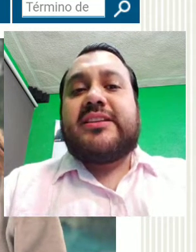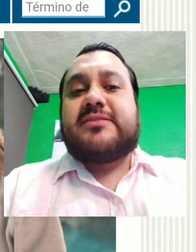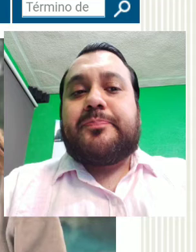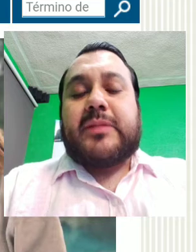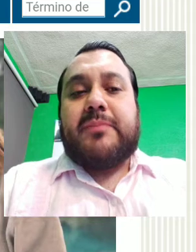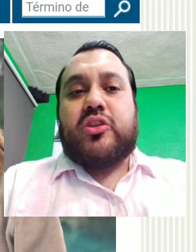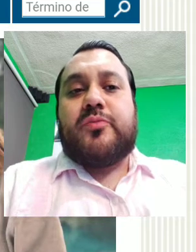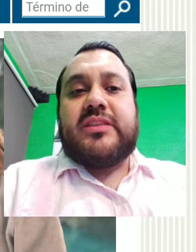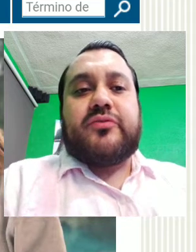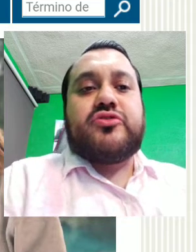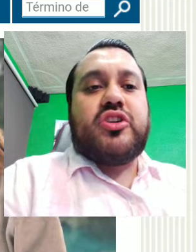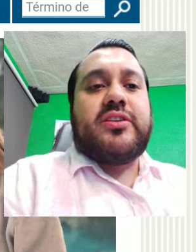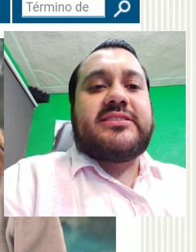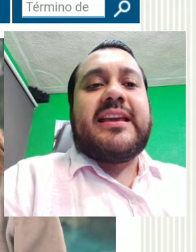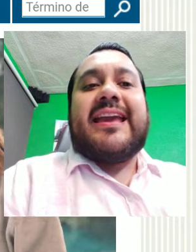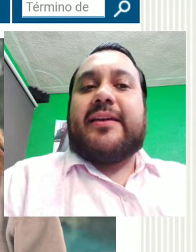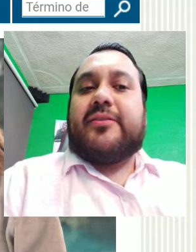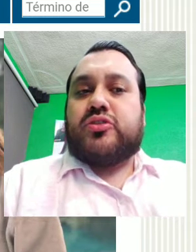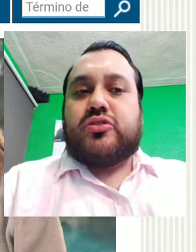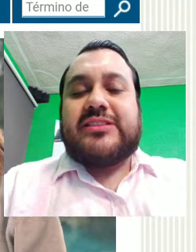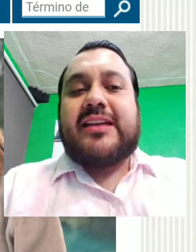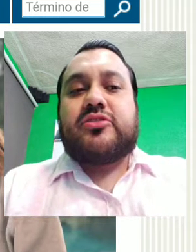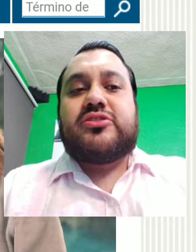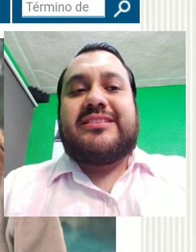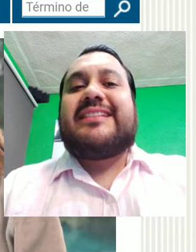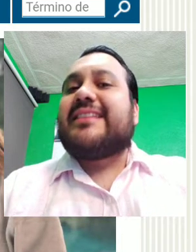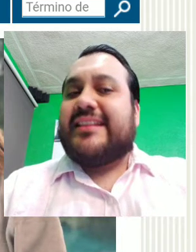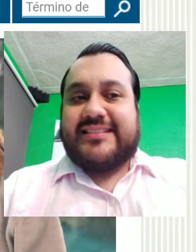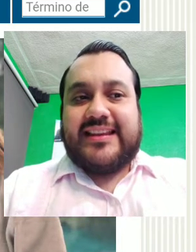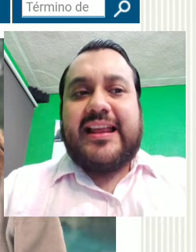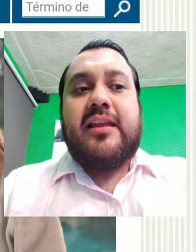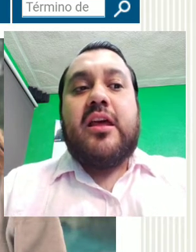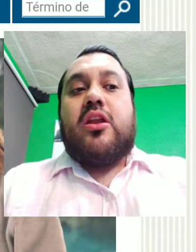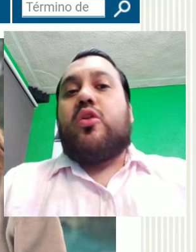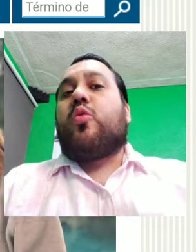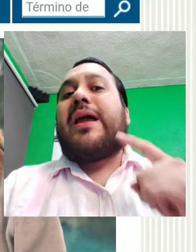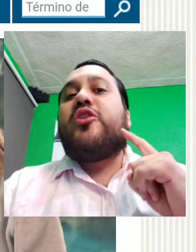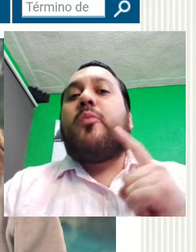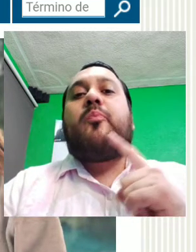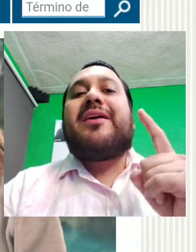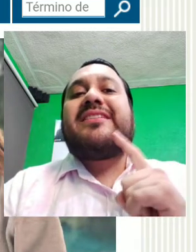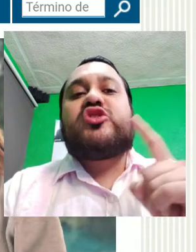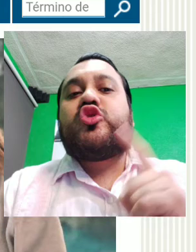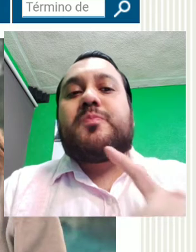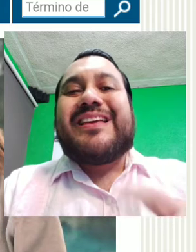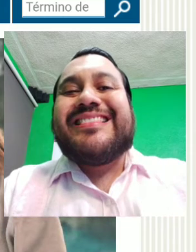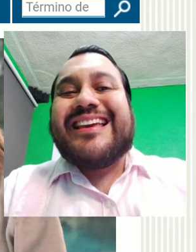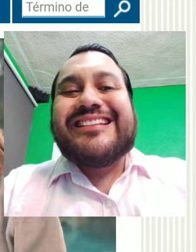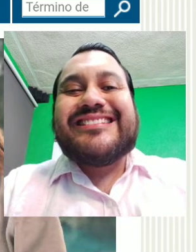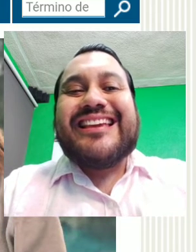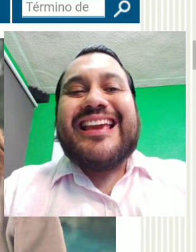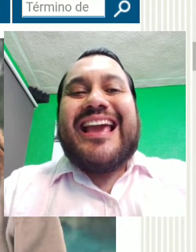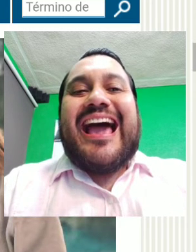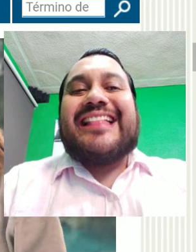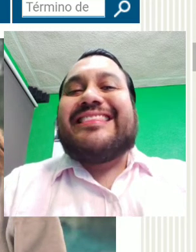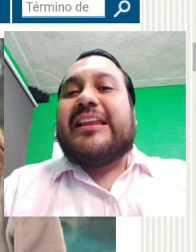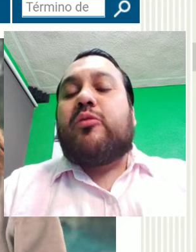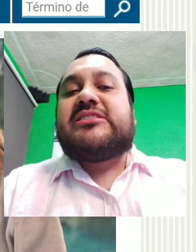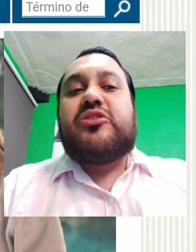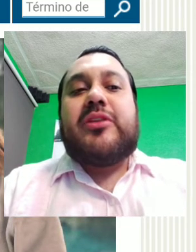funciones perdón de funciones entre otros datos de interés general lo cual no puede suspenderse